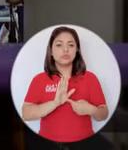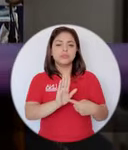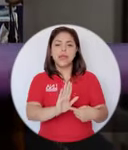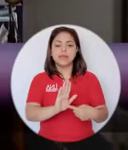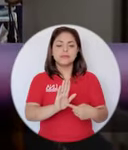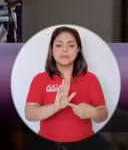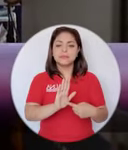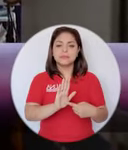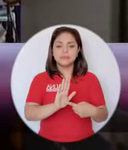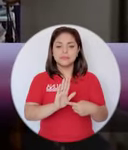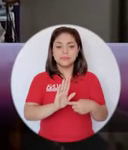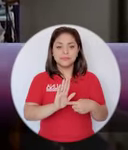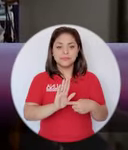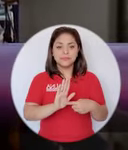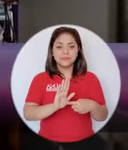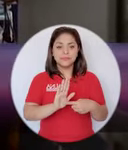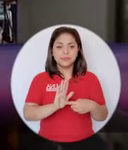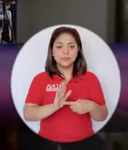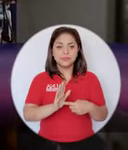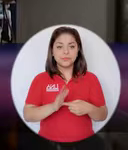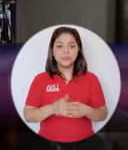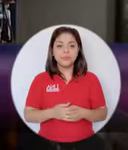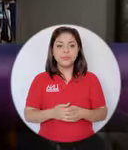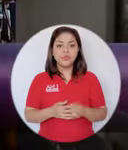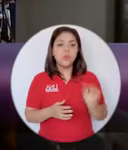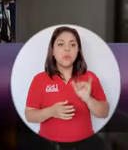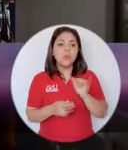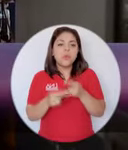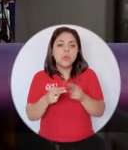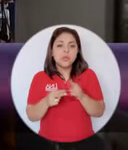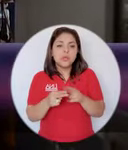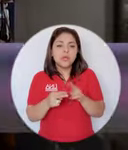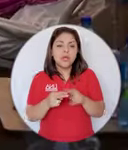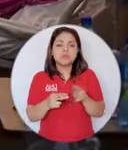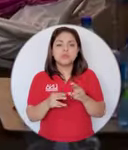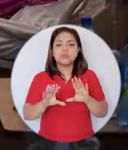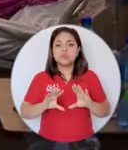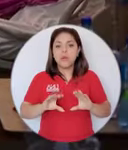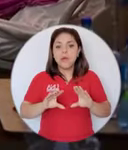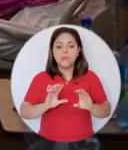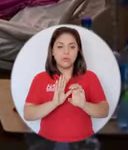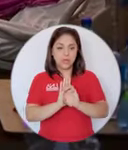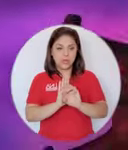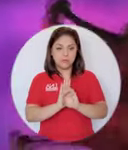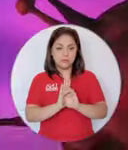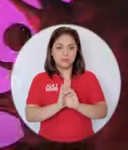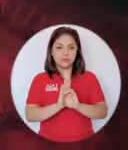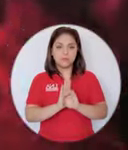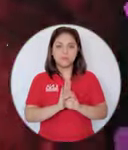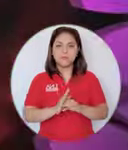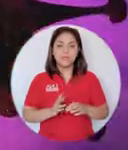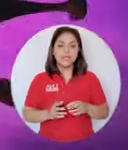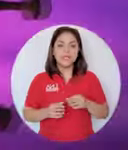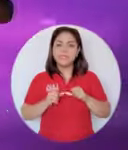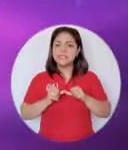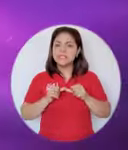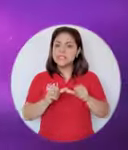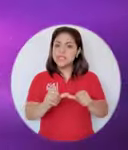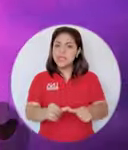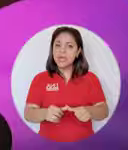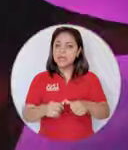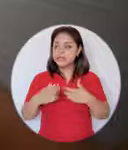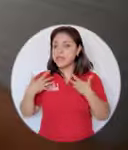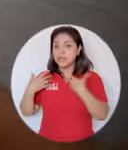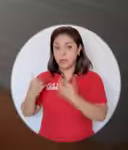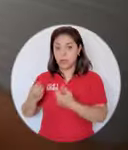las manifestaciones más, podríamos decir, leves, como por ejemplo la persistencia de la pérdida